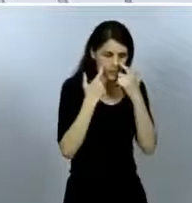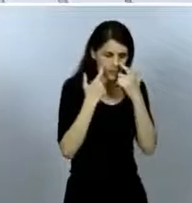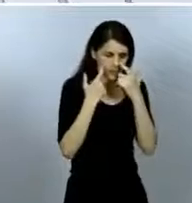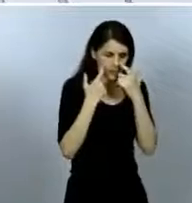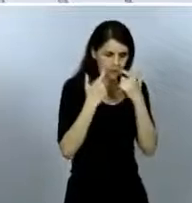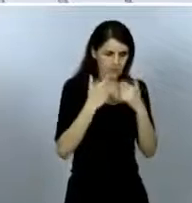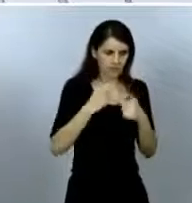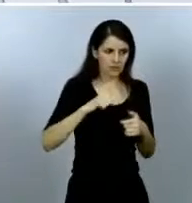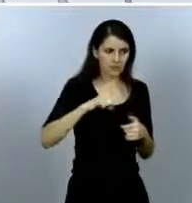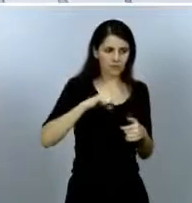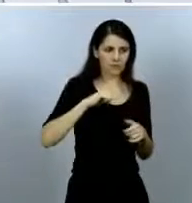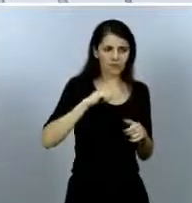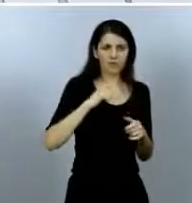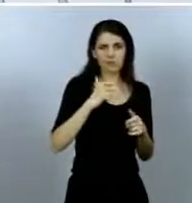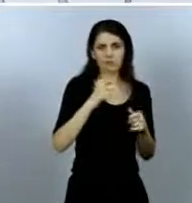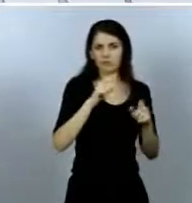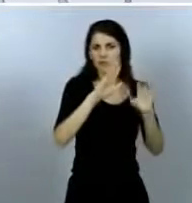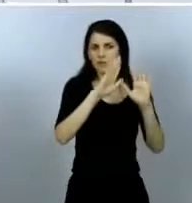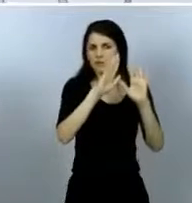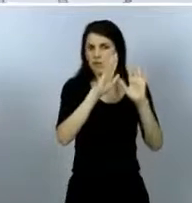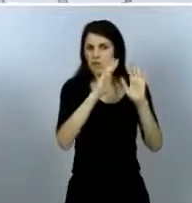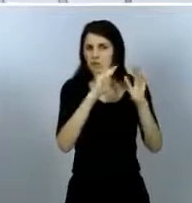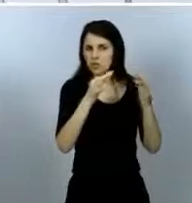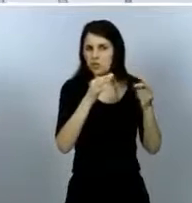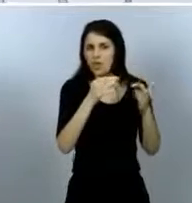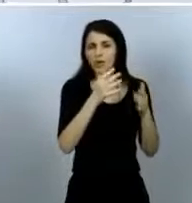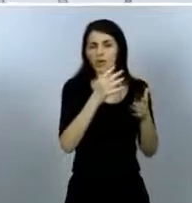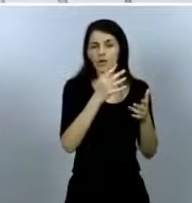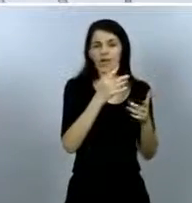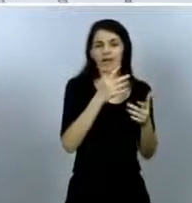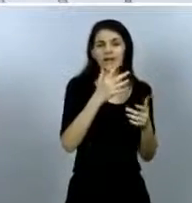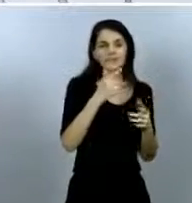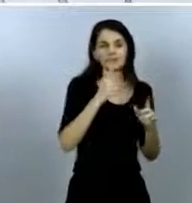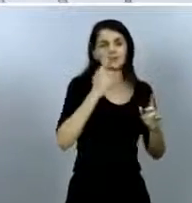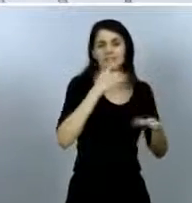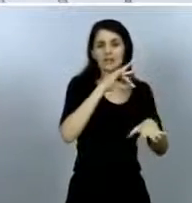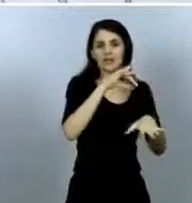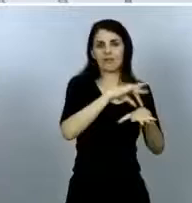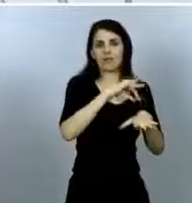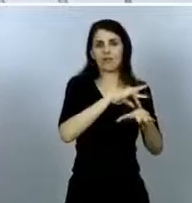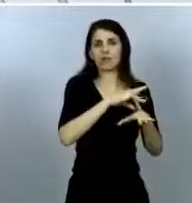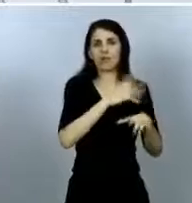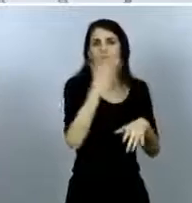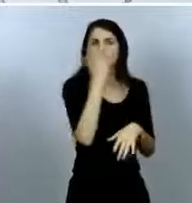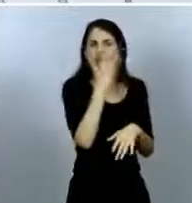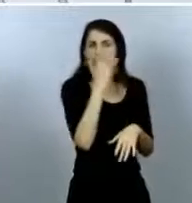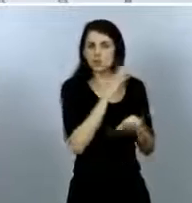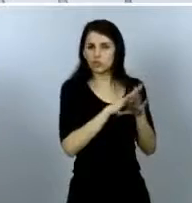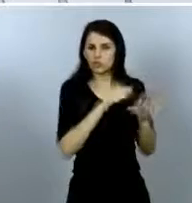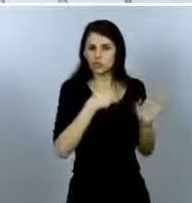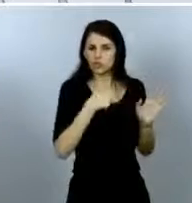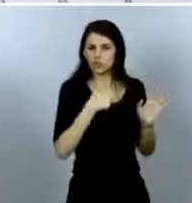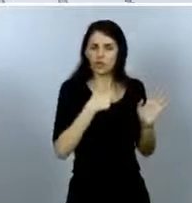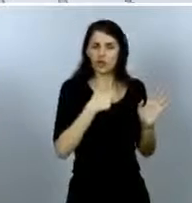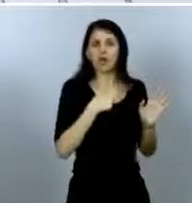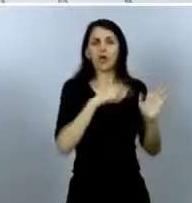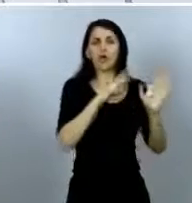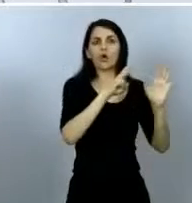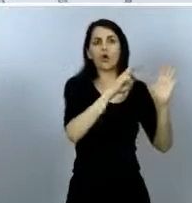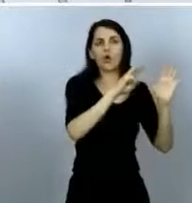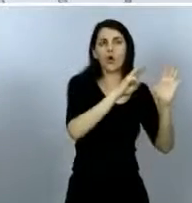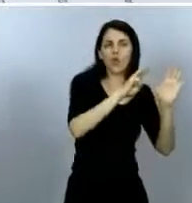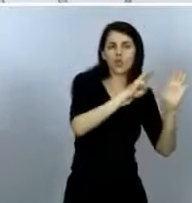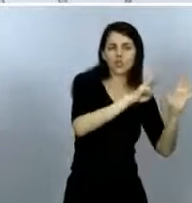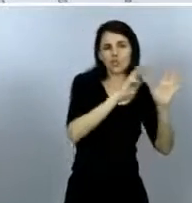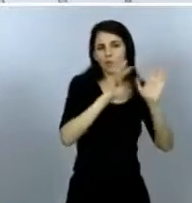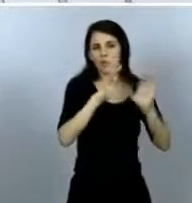nivel nacional es de alrededor del 89 por ciento 90% aunque sí dije cien por cien debió ser un error mejor lo matices de esa manera creo